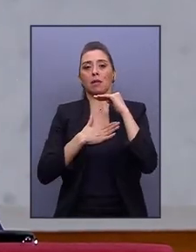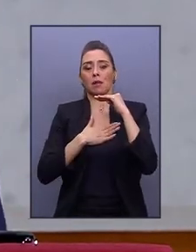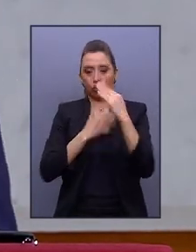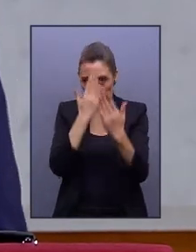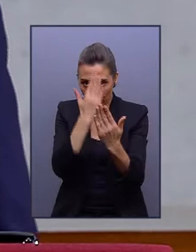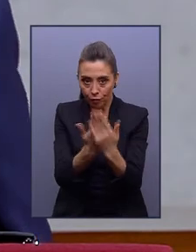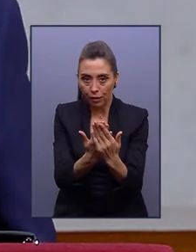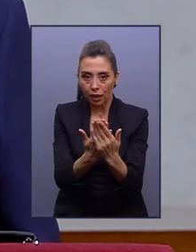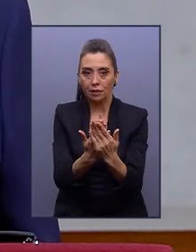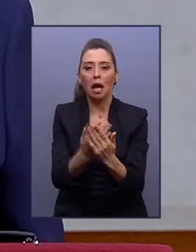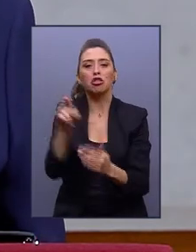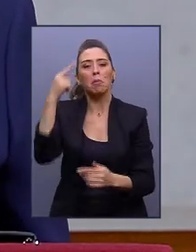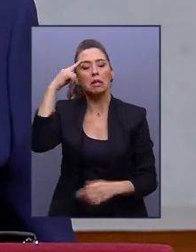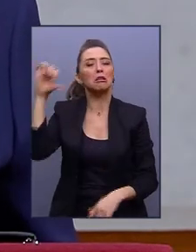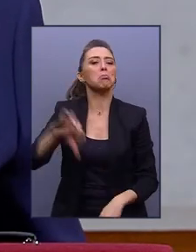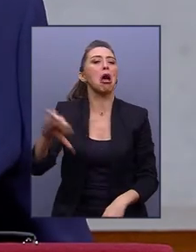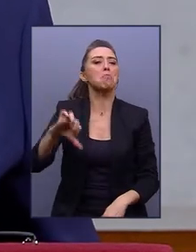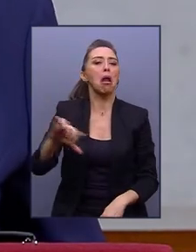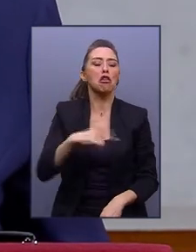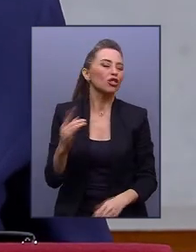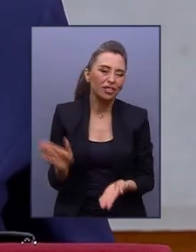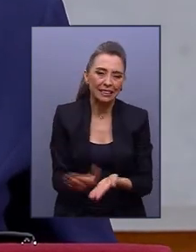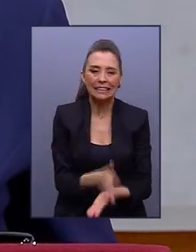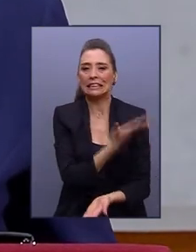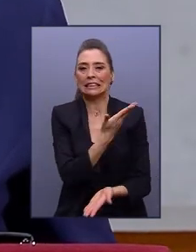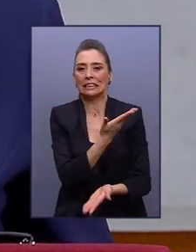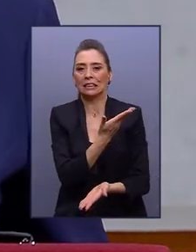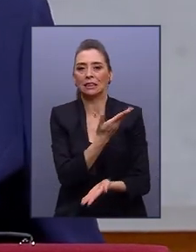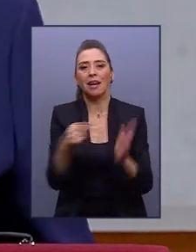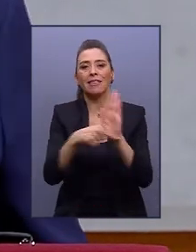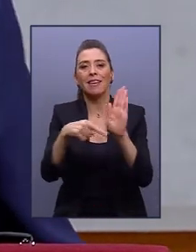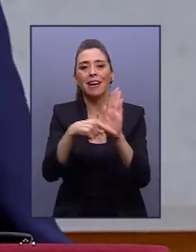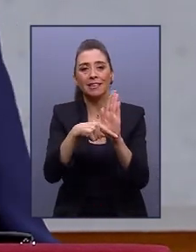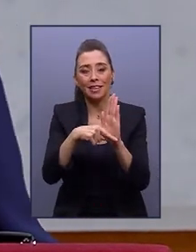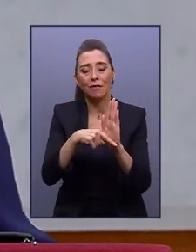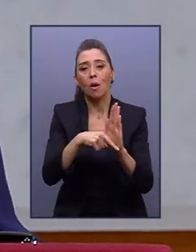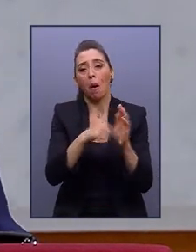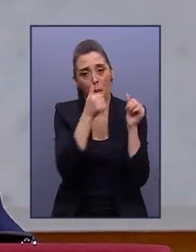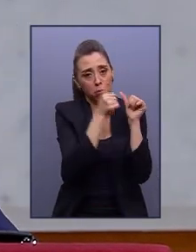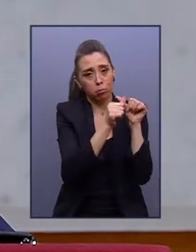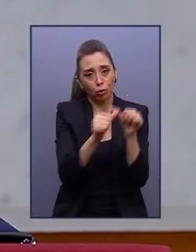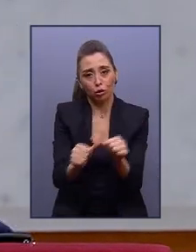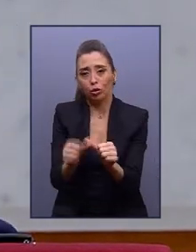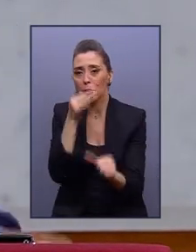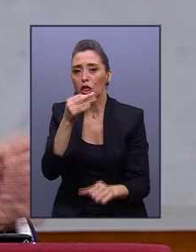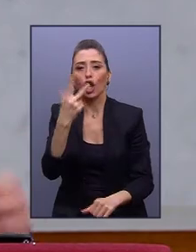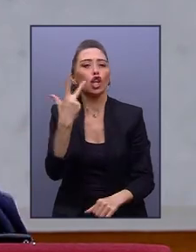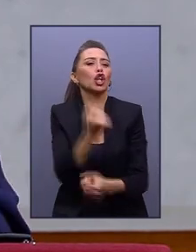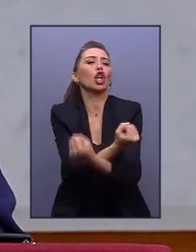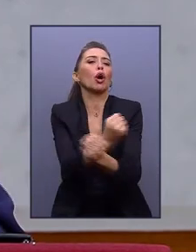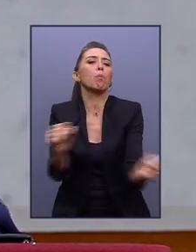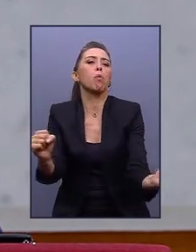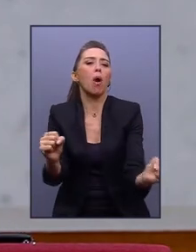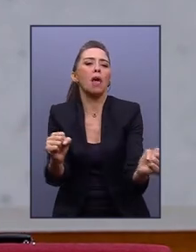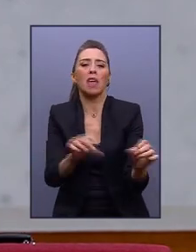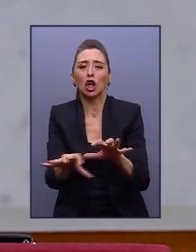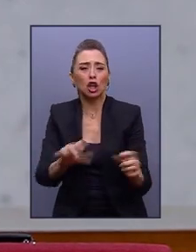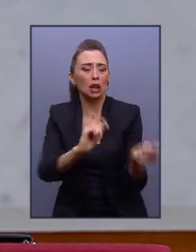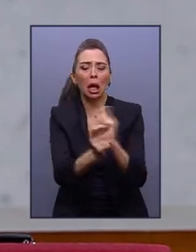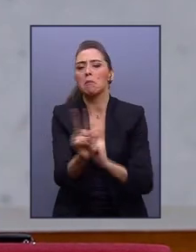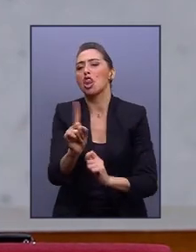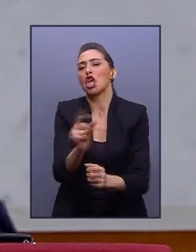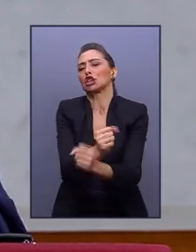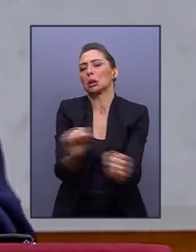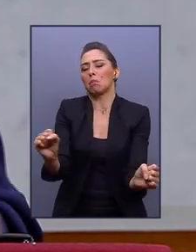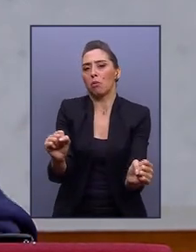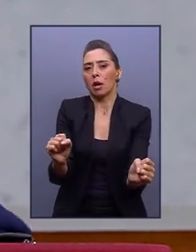pero hemos enfrentado el fatalismo instalado entre nosotros. Ha habido quienes durante demasiado tiempo dijeron que no se podían cambiar las cosas,